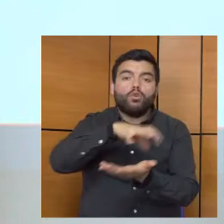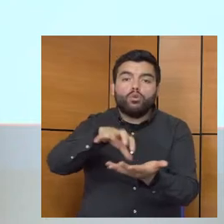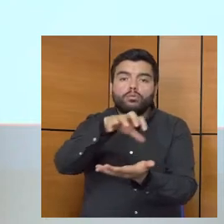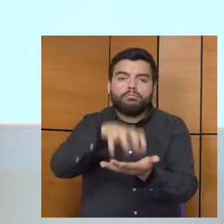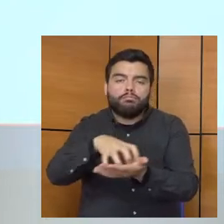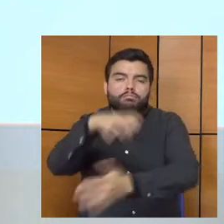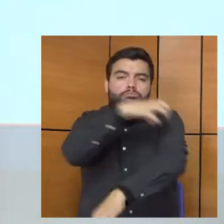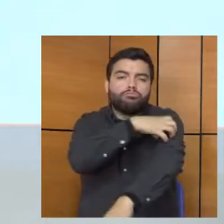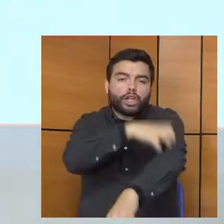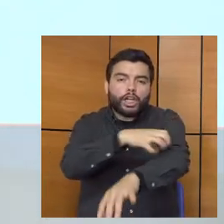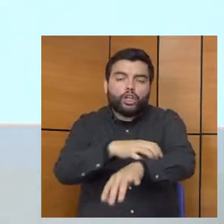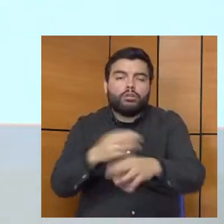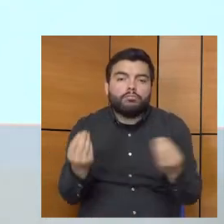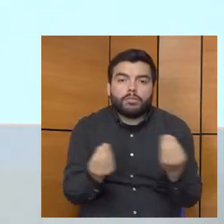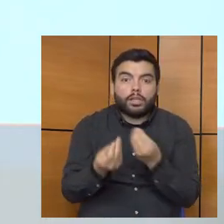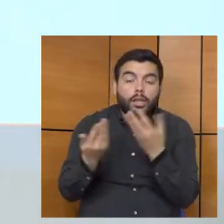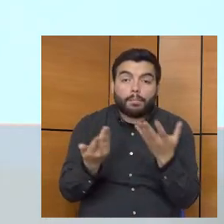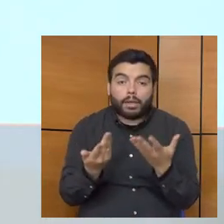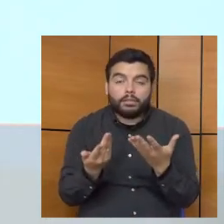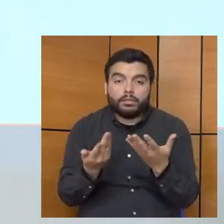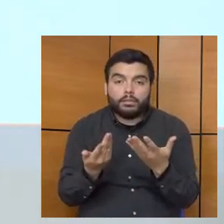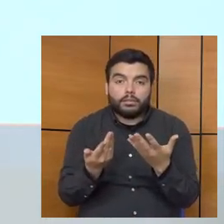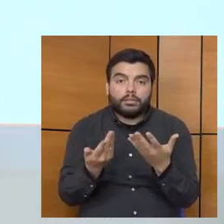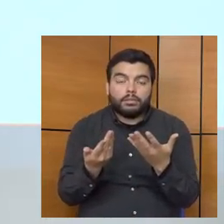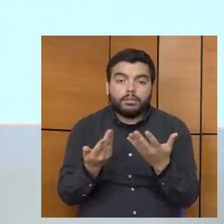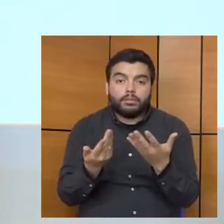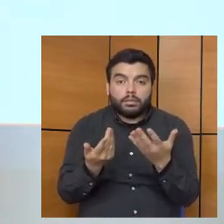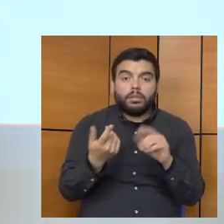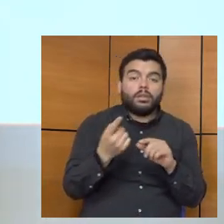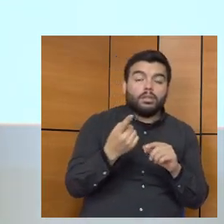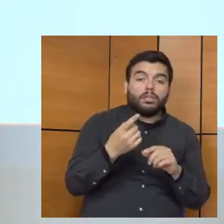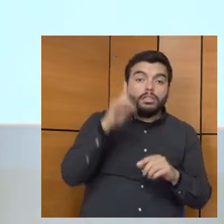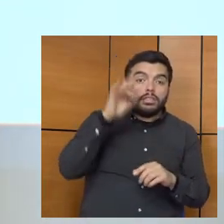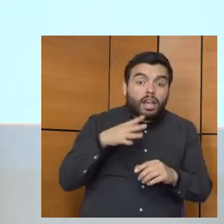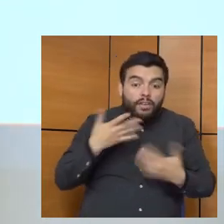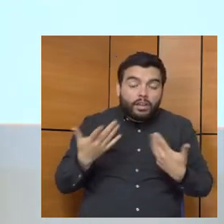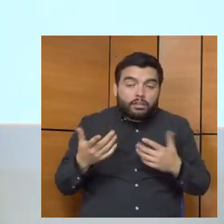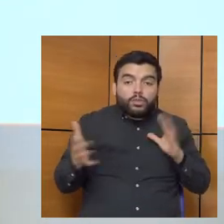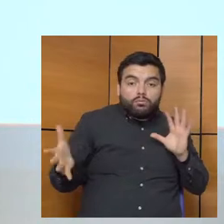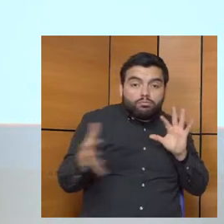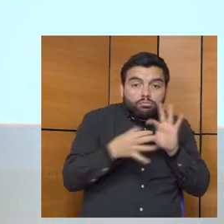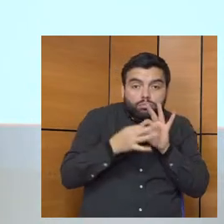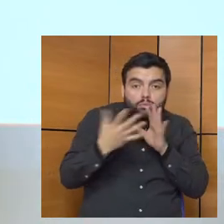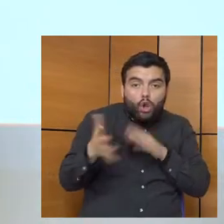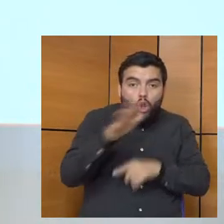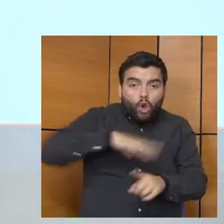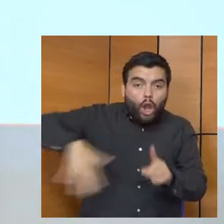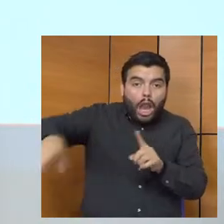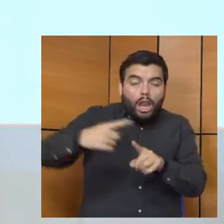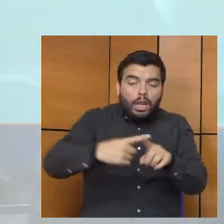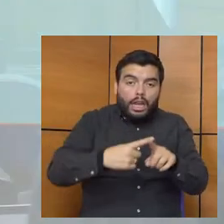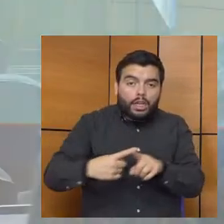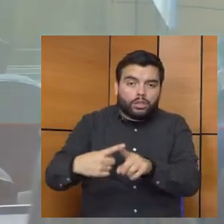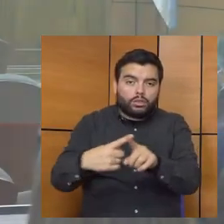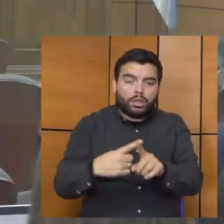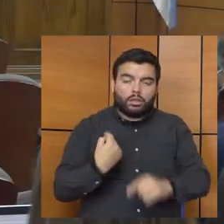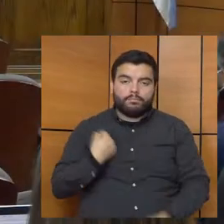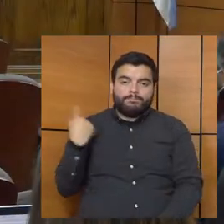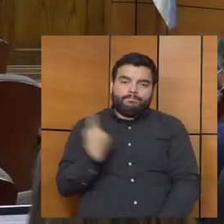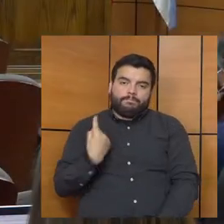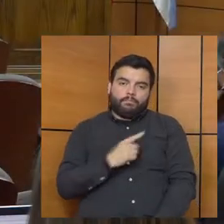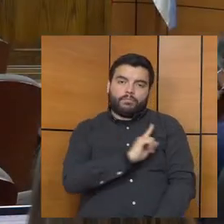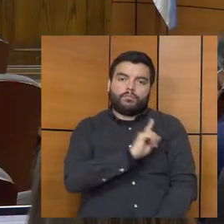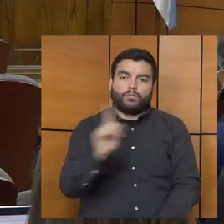región, y que esté un poco pues en contacto con la sociedad, ¿no?, y no se quede aislado, ¿eh? Y eso es un aspecto